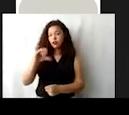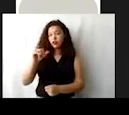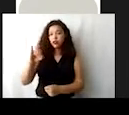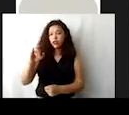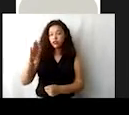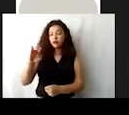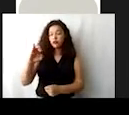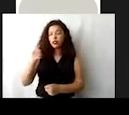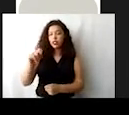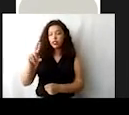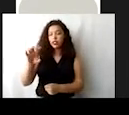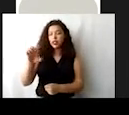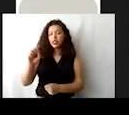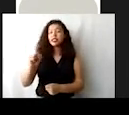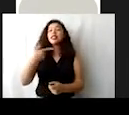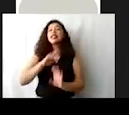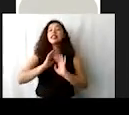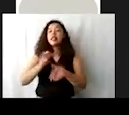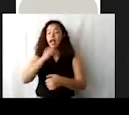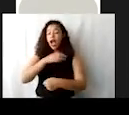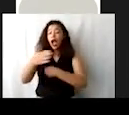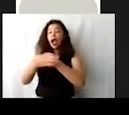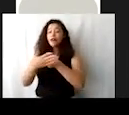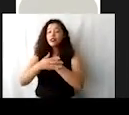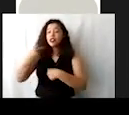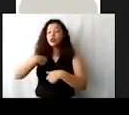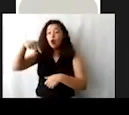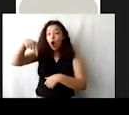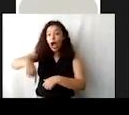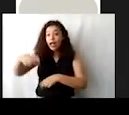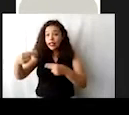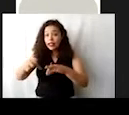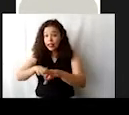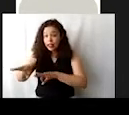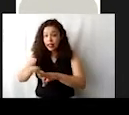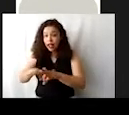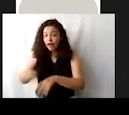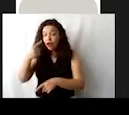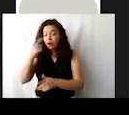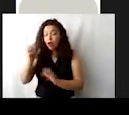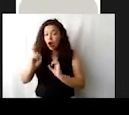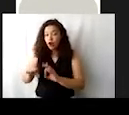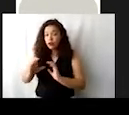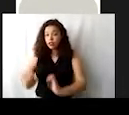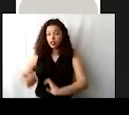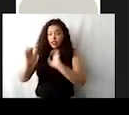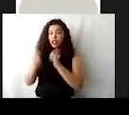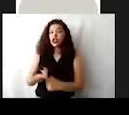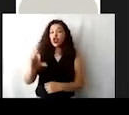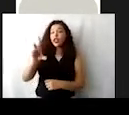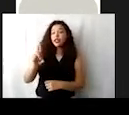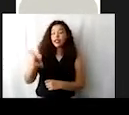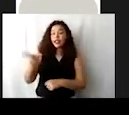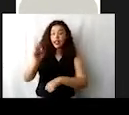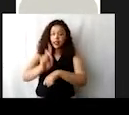domicilio fiscal. Para esto tengo un plazo de 30 días o de un mes cuando se